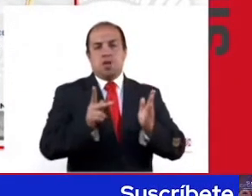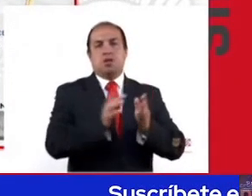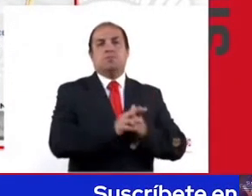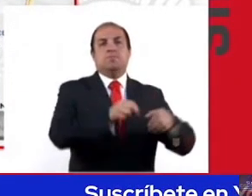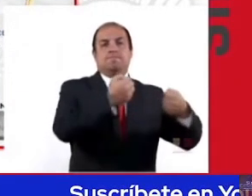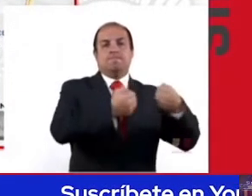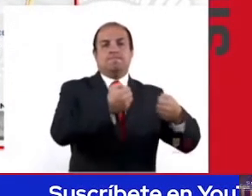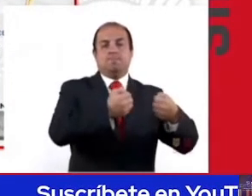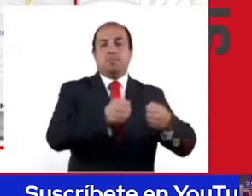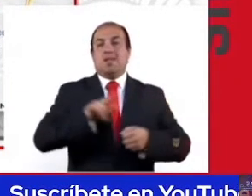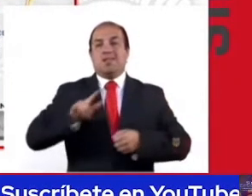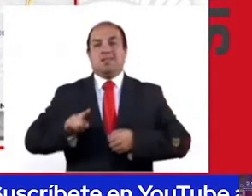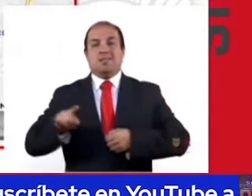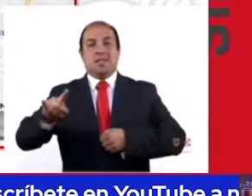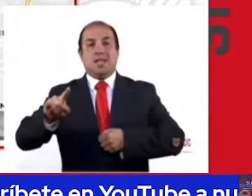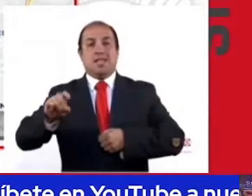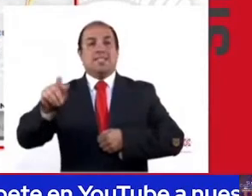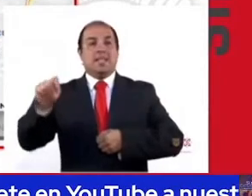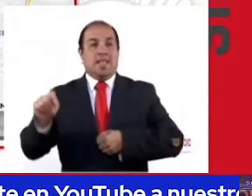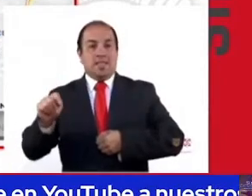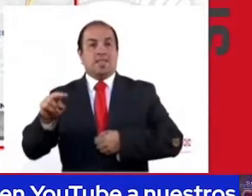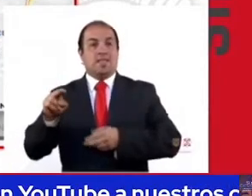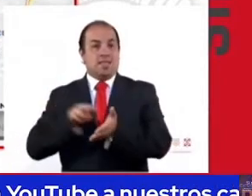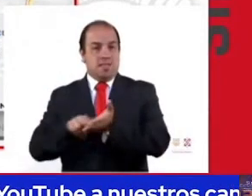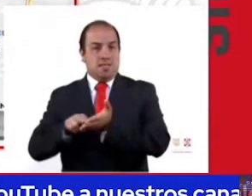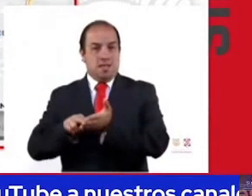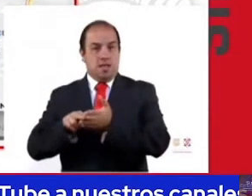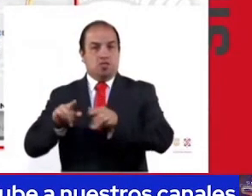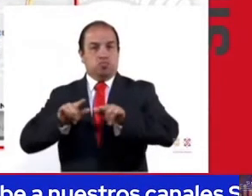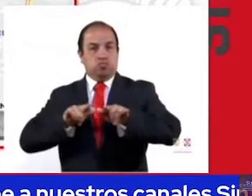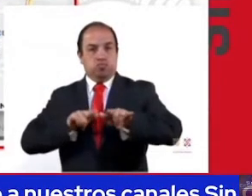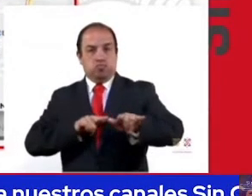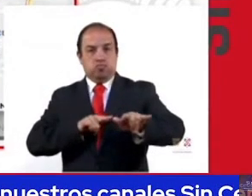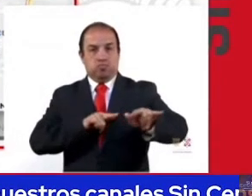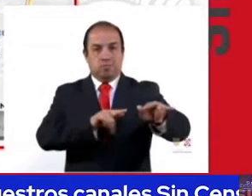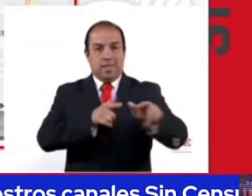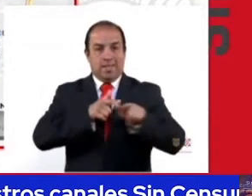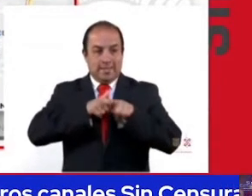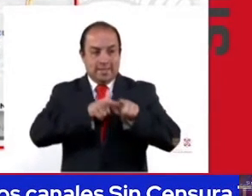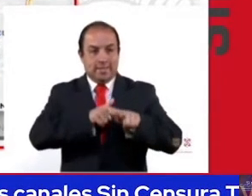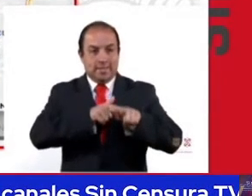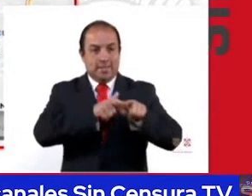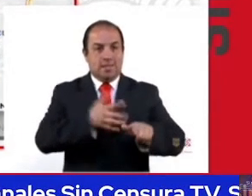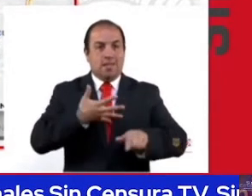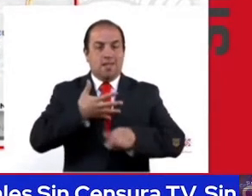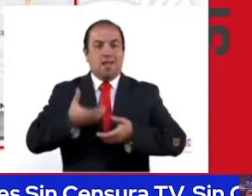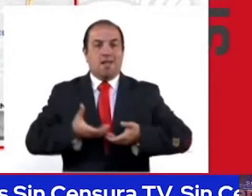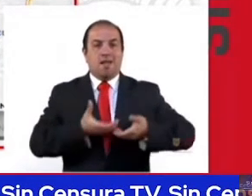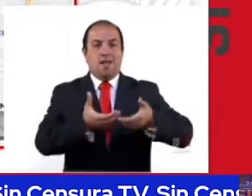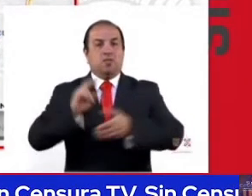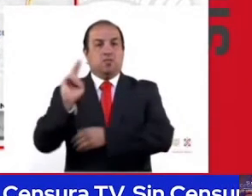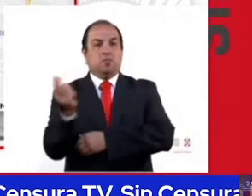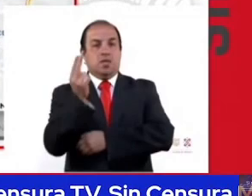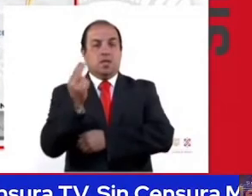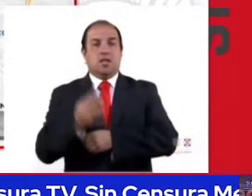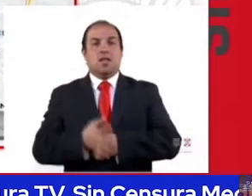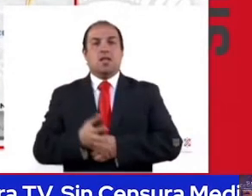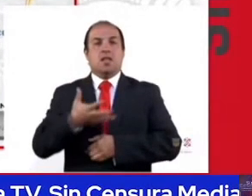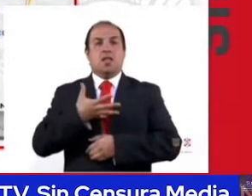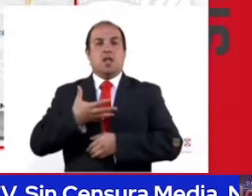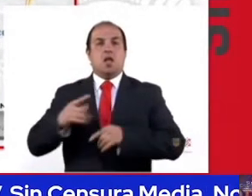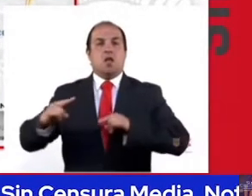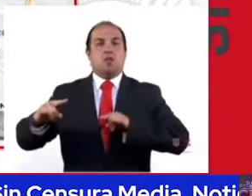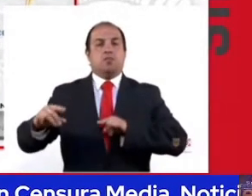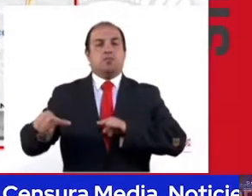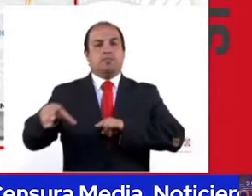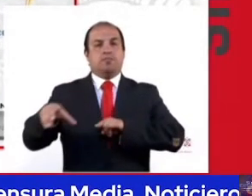negro comienza a darle seguimiento sobre Avenida Universidad, llegando hasta el cruce de la calle Cerro a Acazulco, donde rebasa